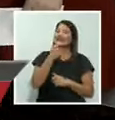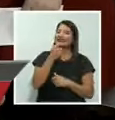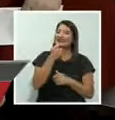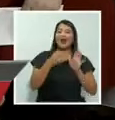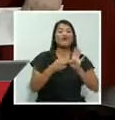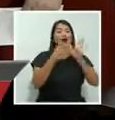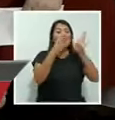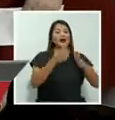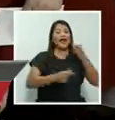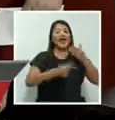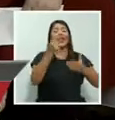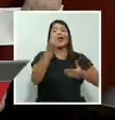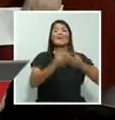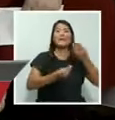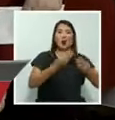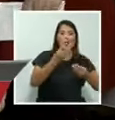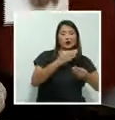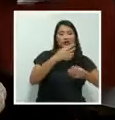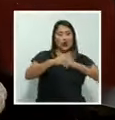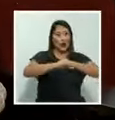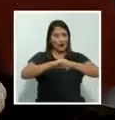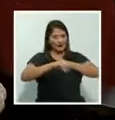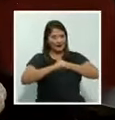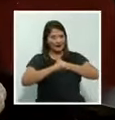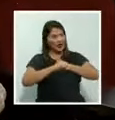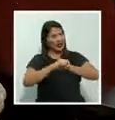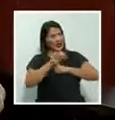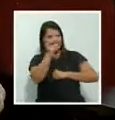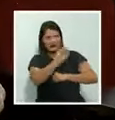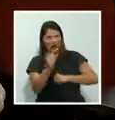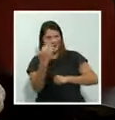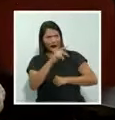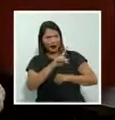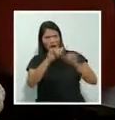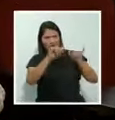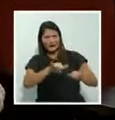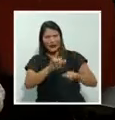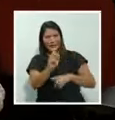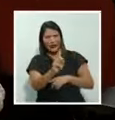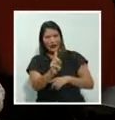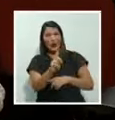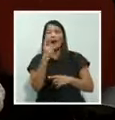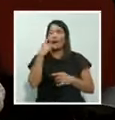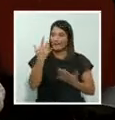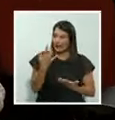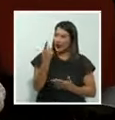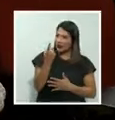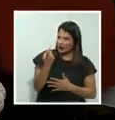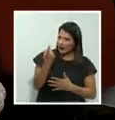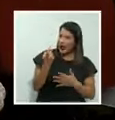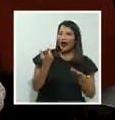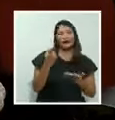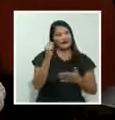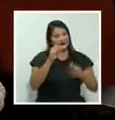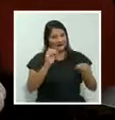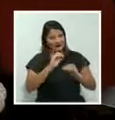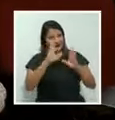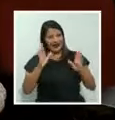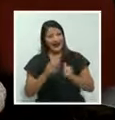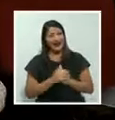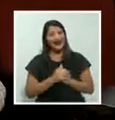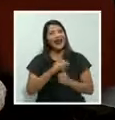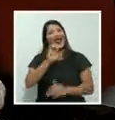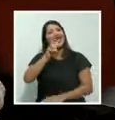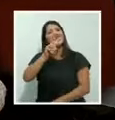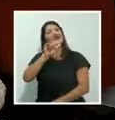Gerencia de Producción y Comercialización. No estaba el sábado pasado, no, pero la extrañamos. Claro, claro. Doña Evelyn,